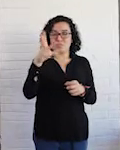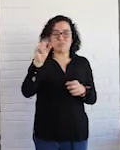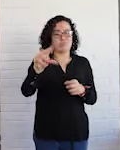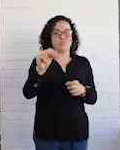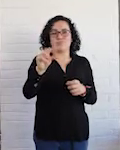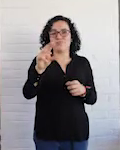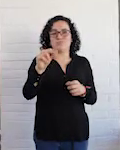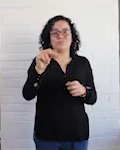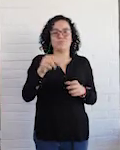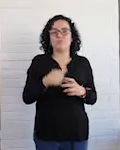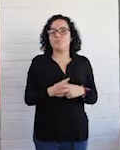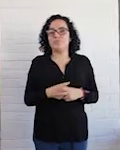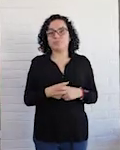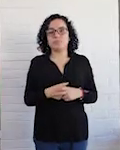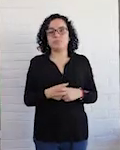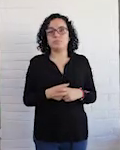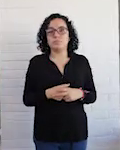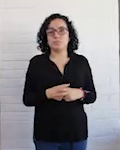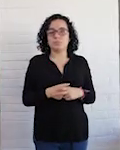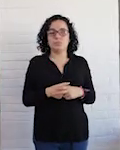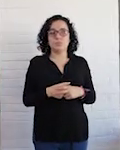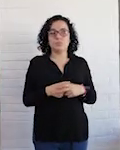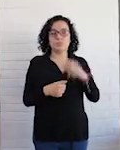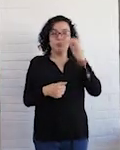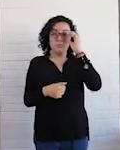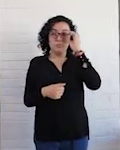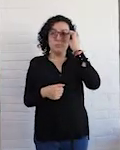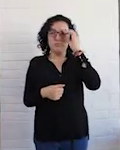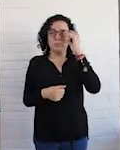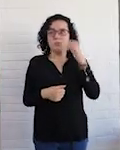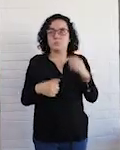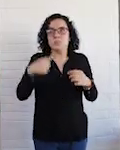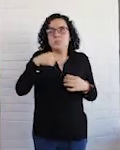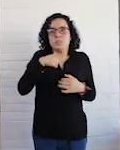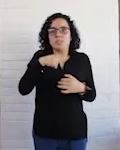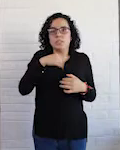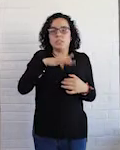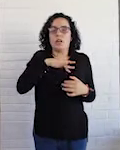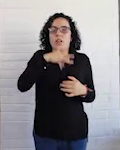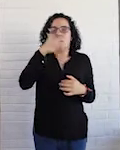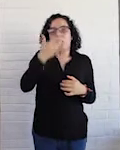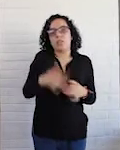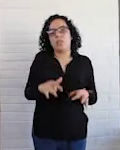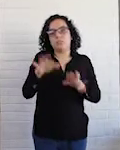clara, no es suficiente. Uno no se enamora de un algoritmo.